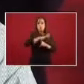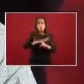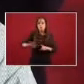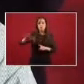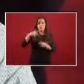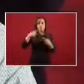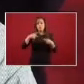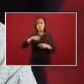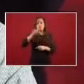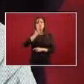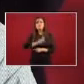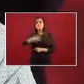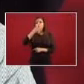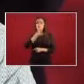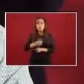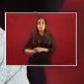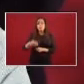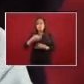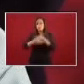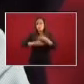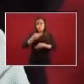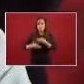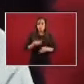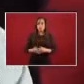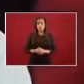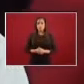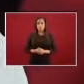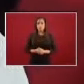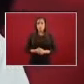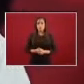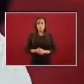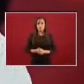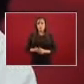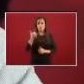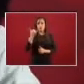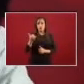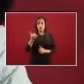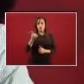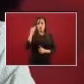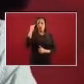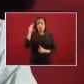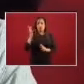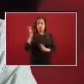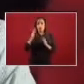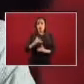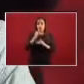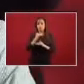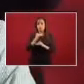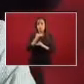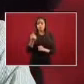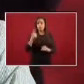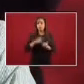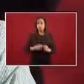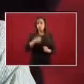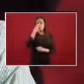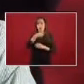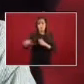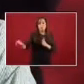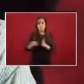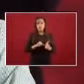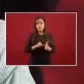todos durante un periodo estipulado ya a mes